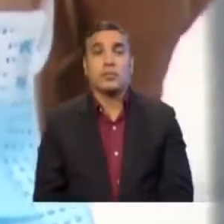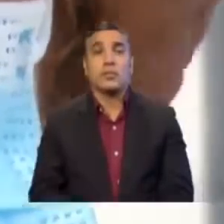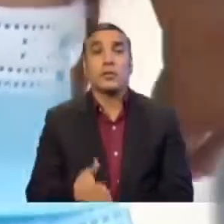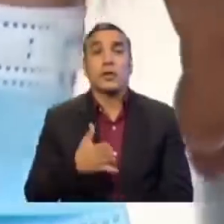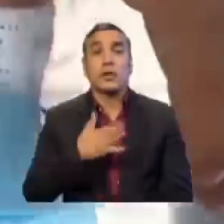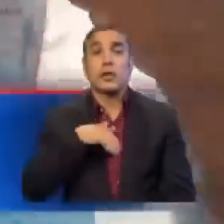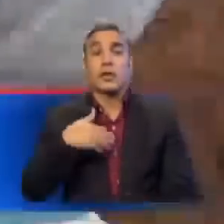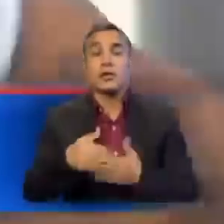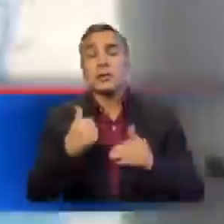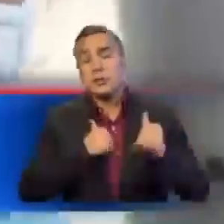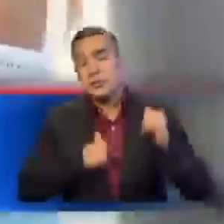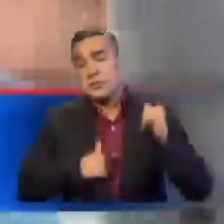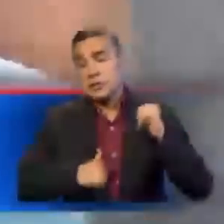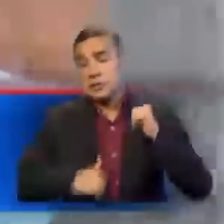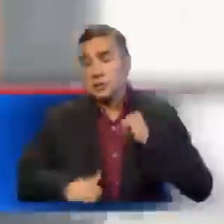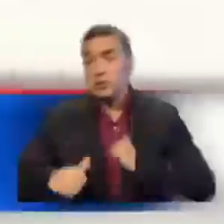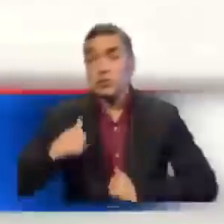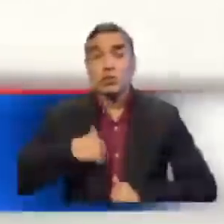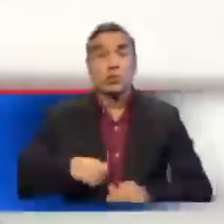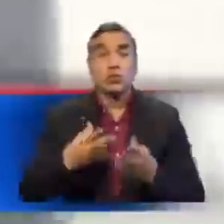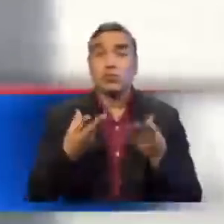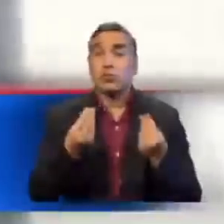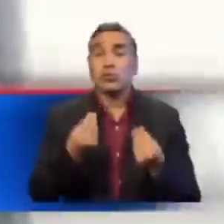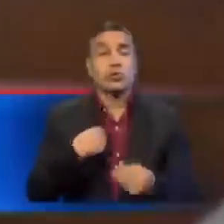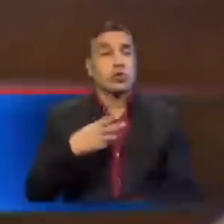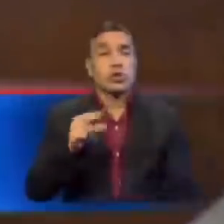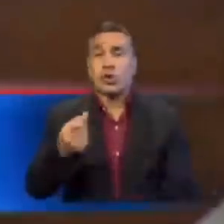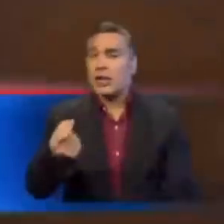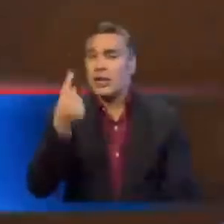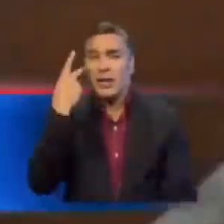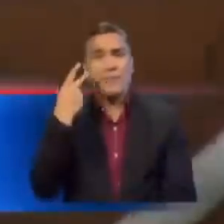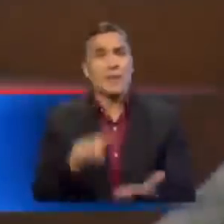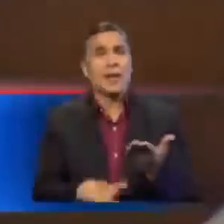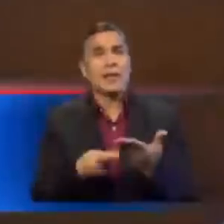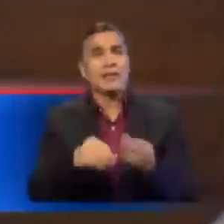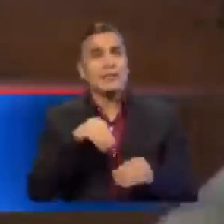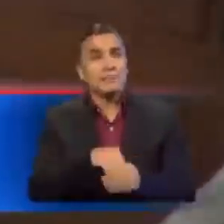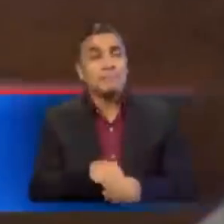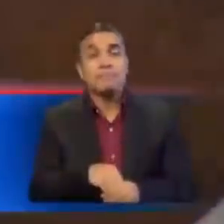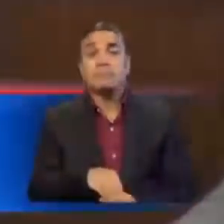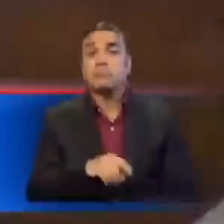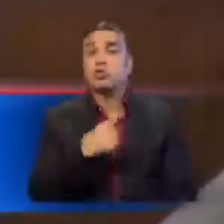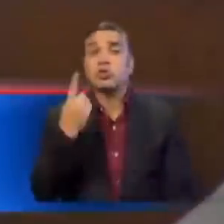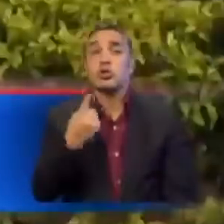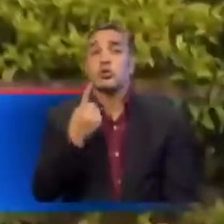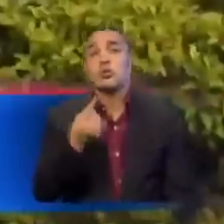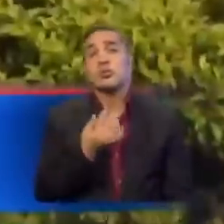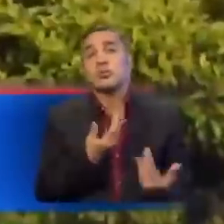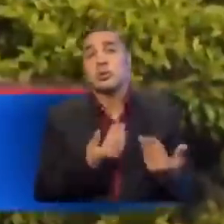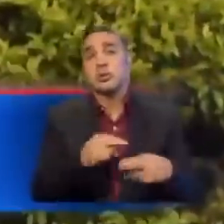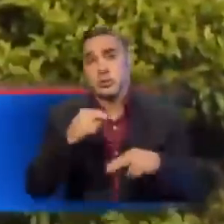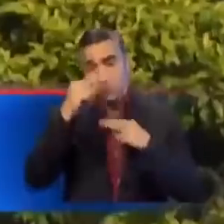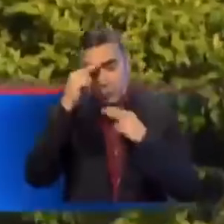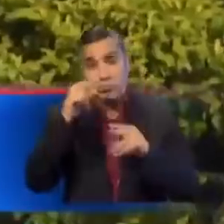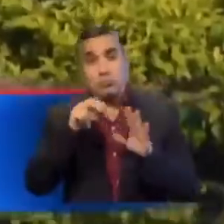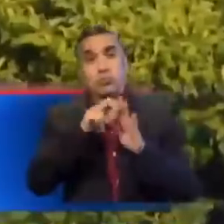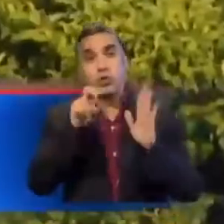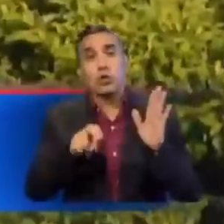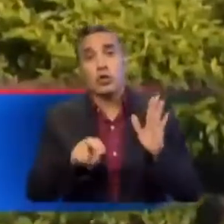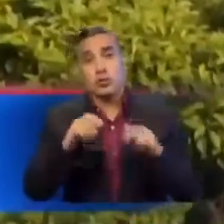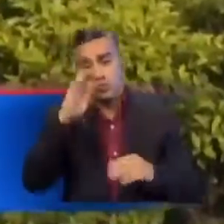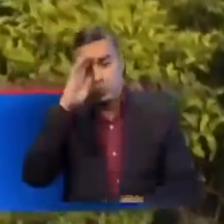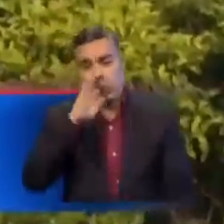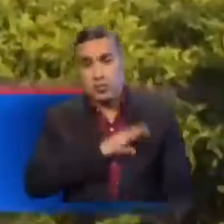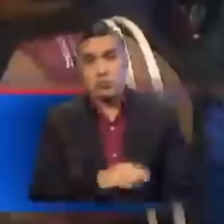Estaban totalmente desconsolados. Muchos no atinaban a comprender lo que había pasado y solamente se limitaban a esperar noticias en la morgue de la